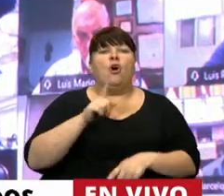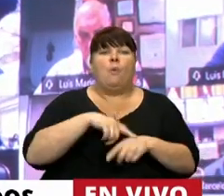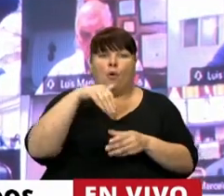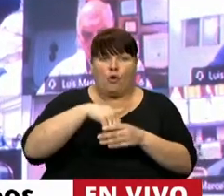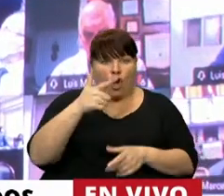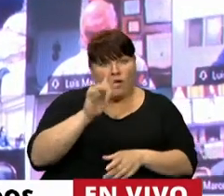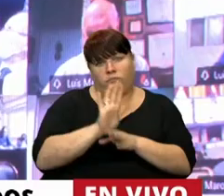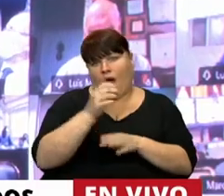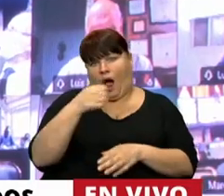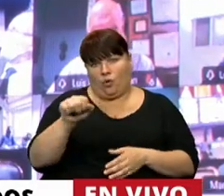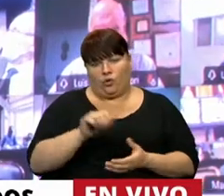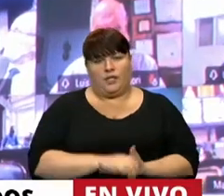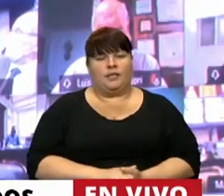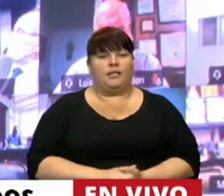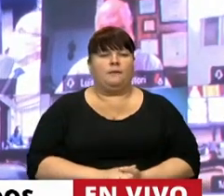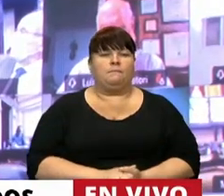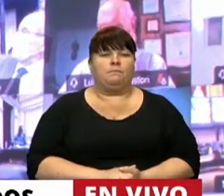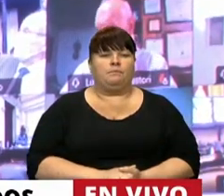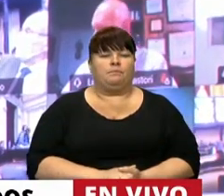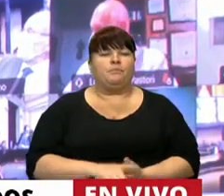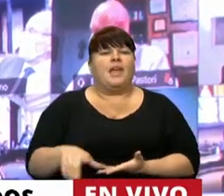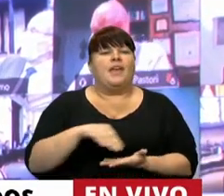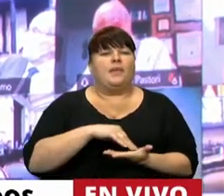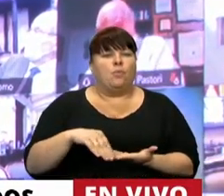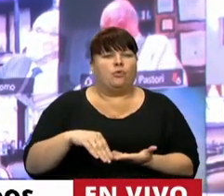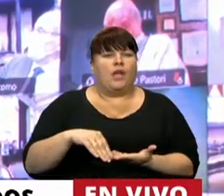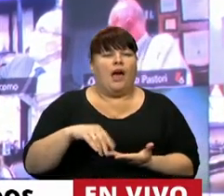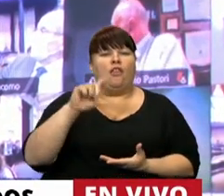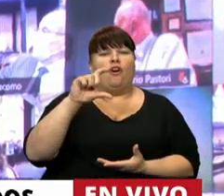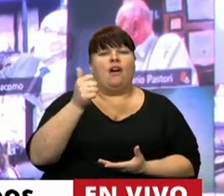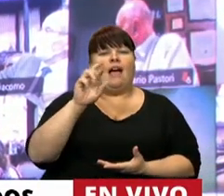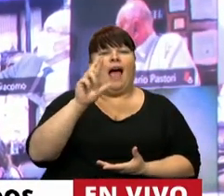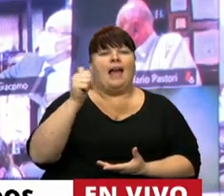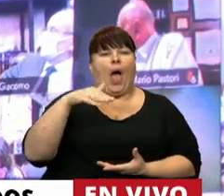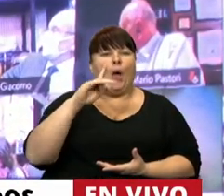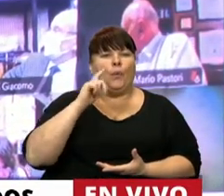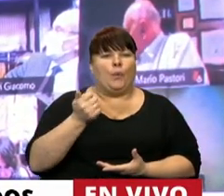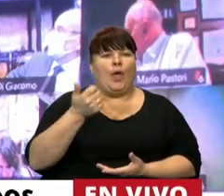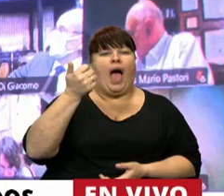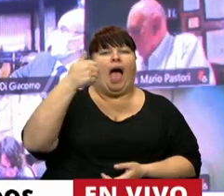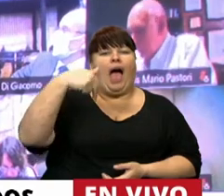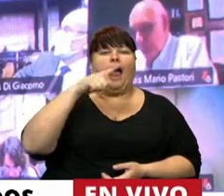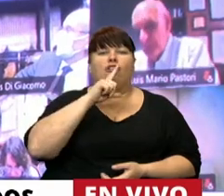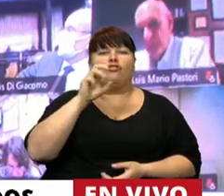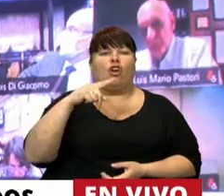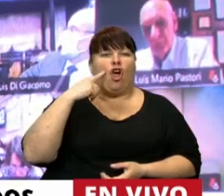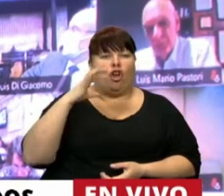Ausente a la hora de votar. Diputado Carambia Antonio.